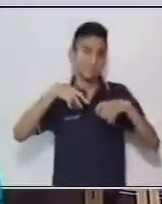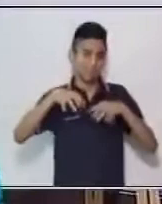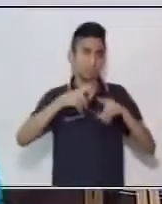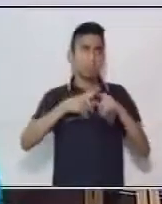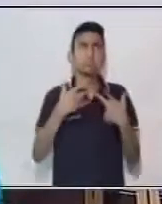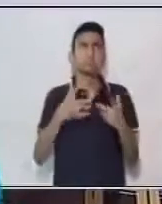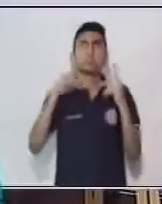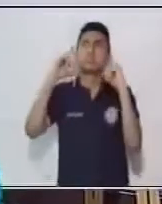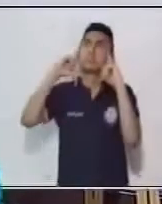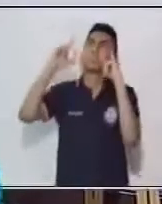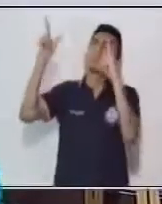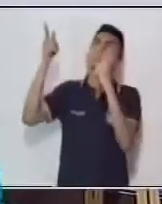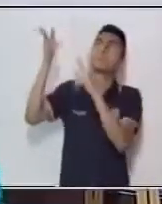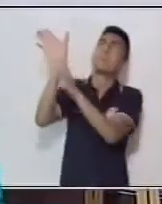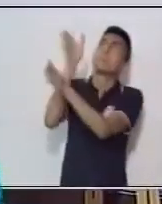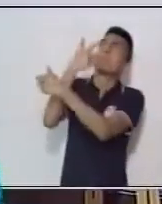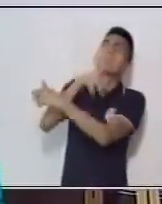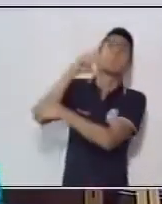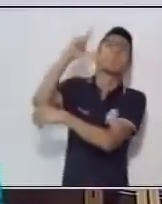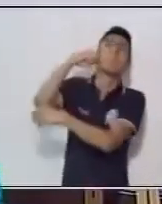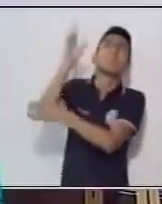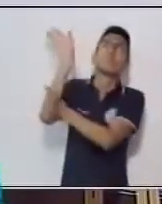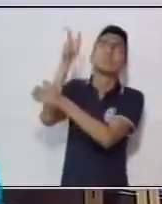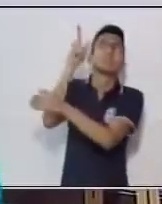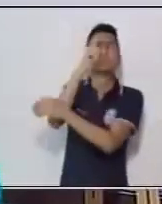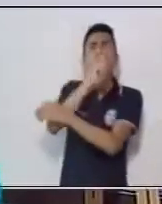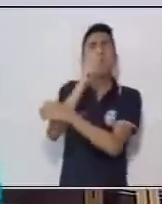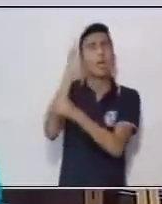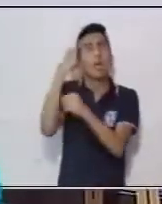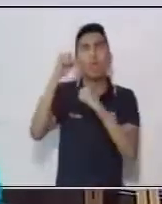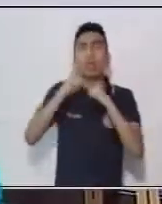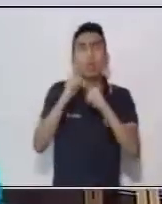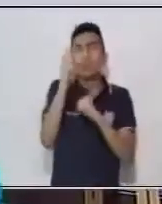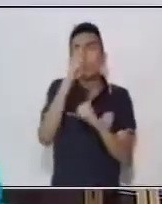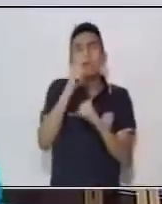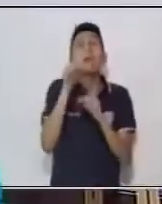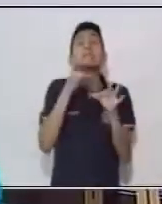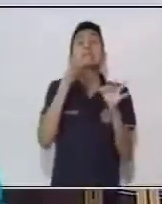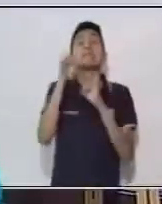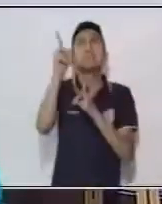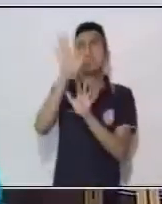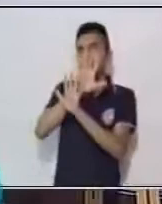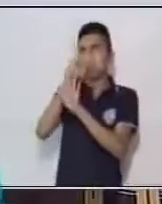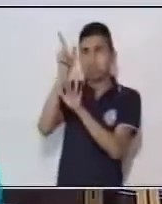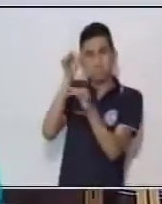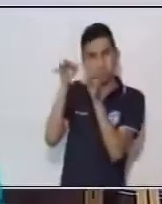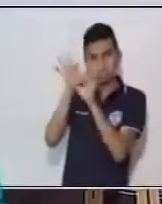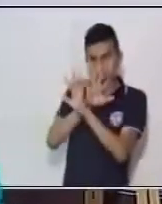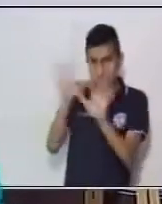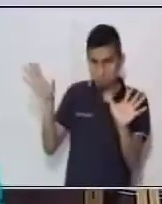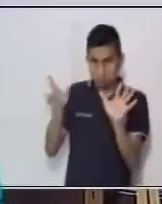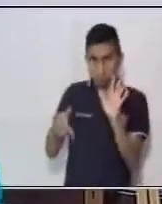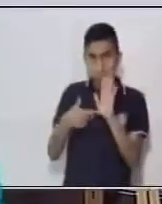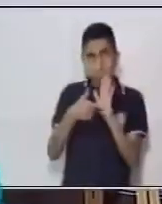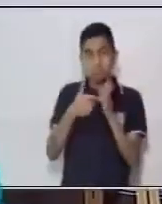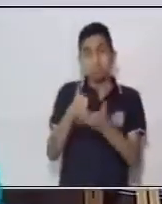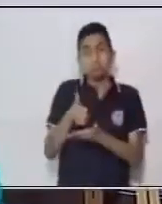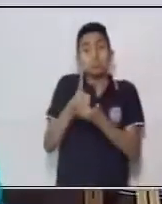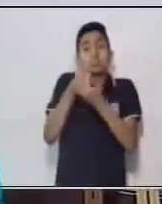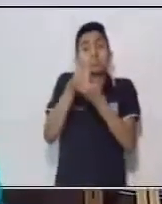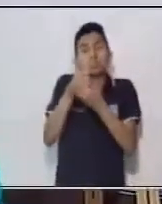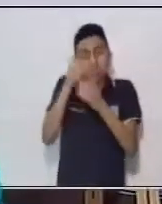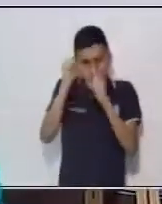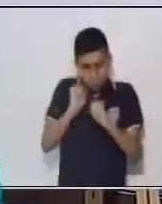Mientras que el sol es amarillo, únicamente nos está describiendo. Entonces, el que nos ayuda a